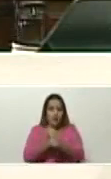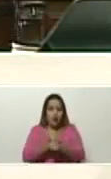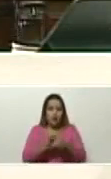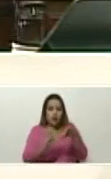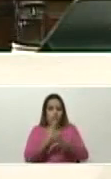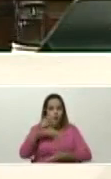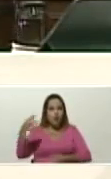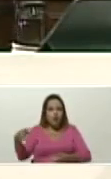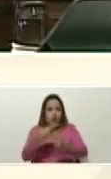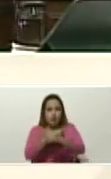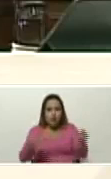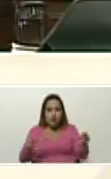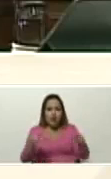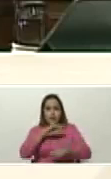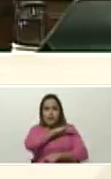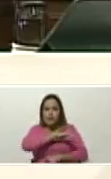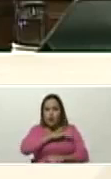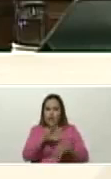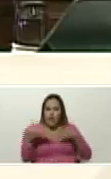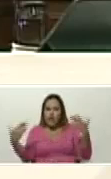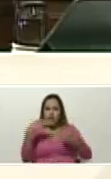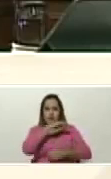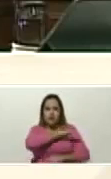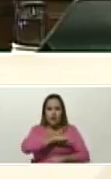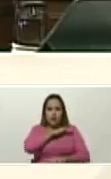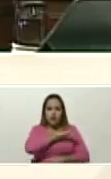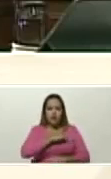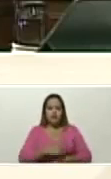políticas públicas, en las misiones y grandes misiones.